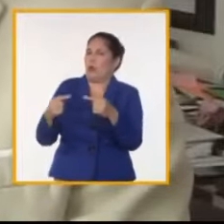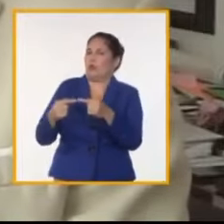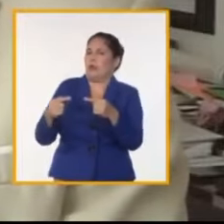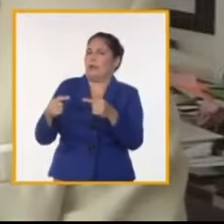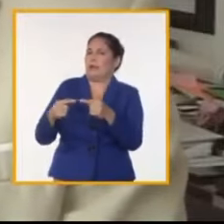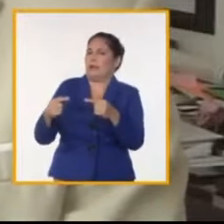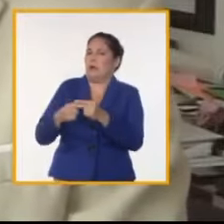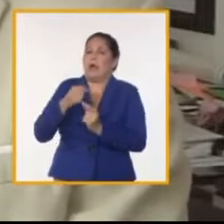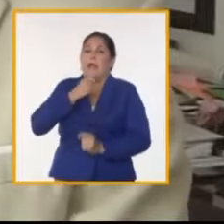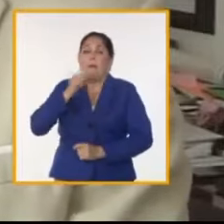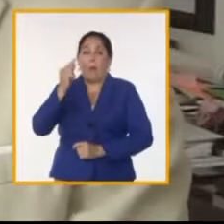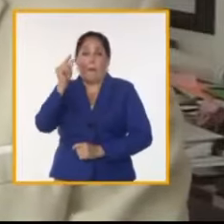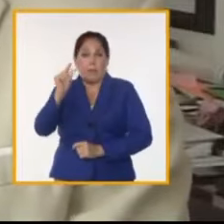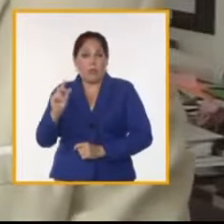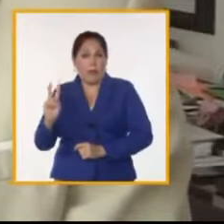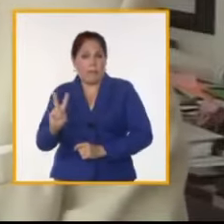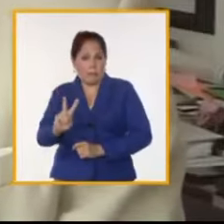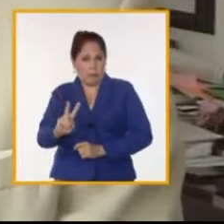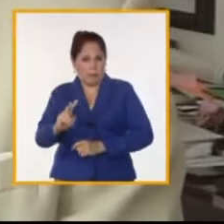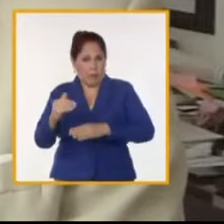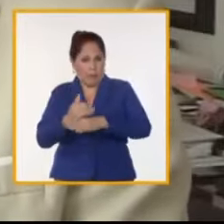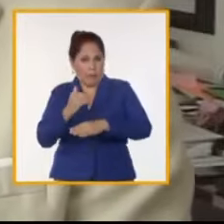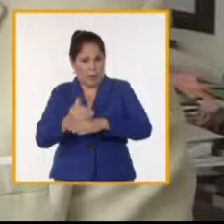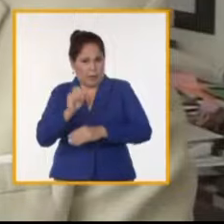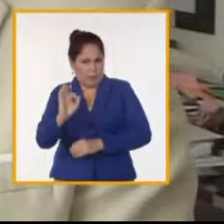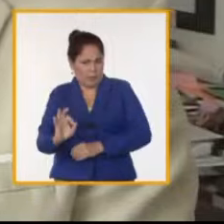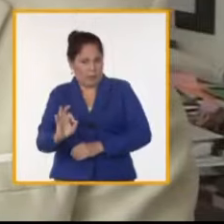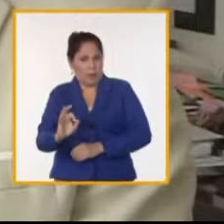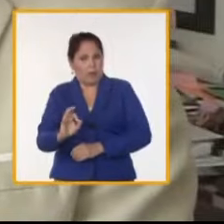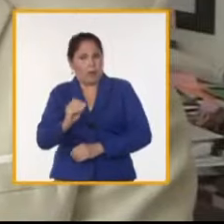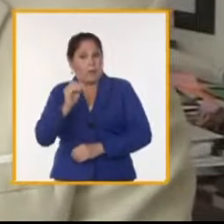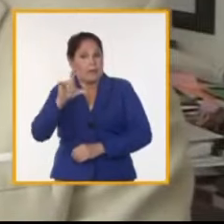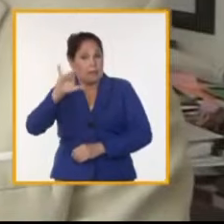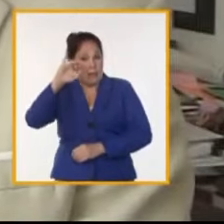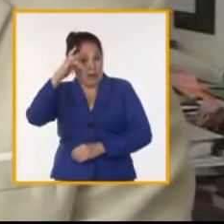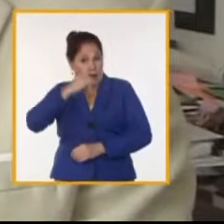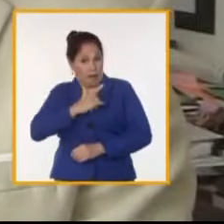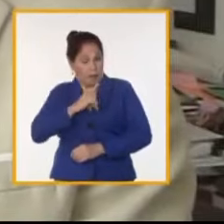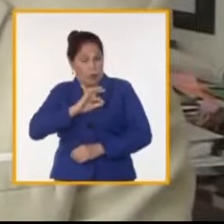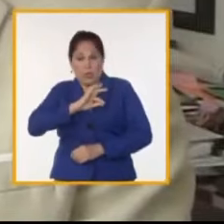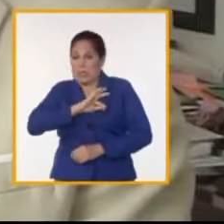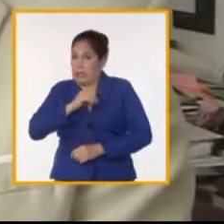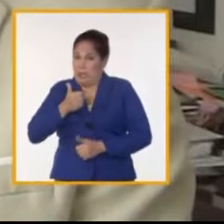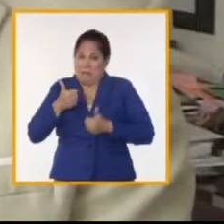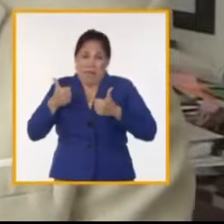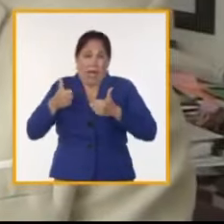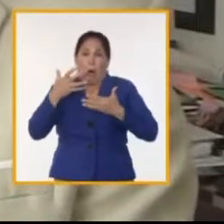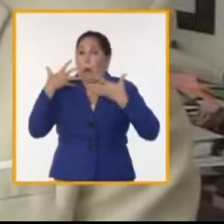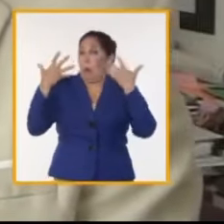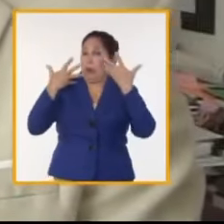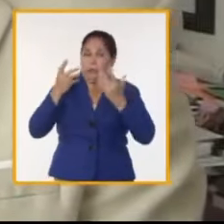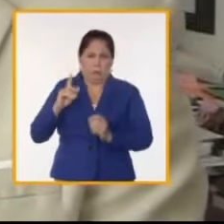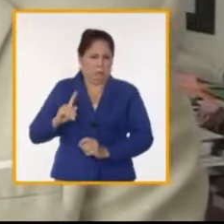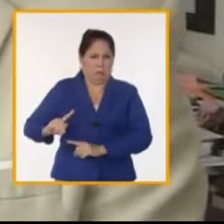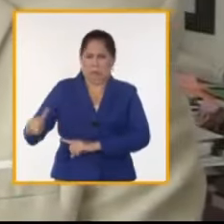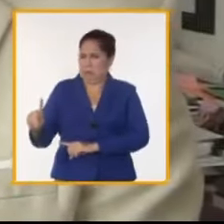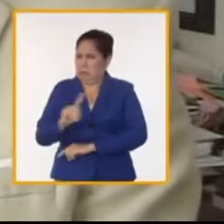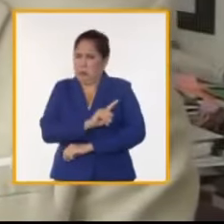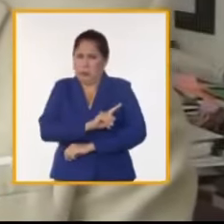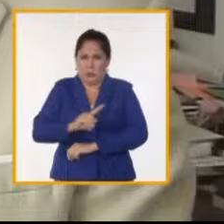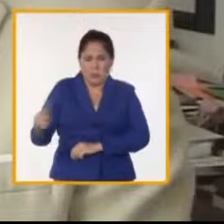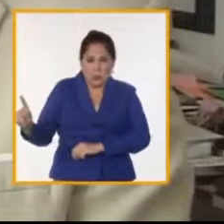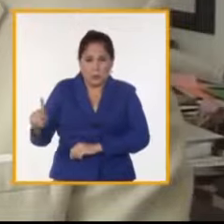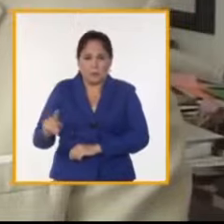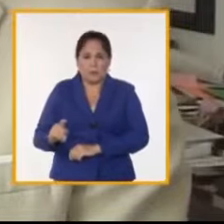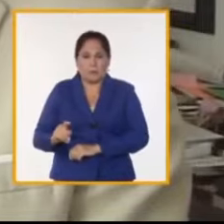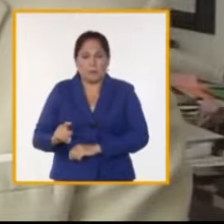visitó acá en Miami y como eh los servicios de inteligencia que no están contentos con el como se ha manejado el tema del síndrome